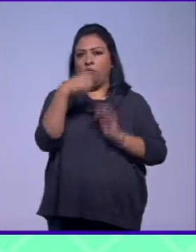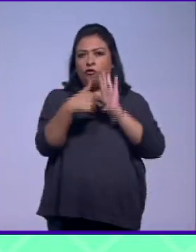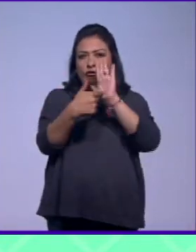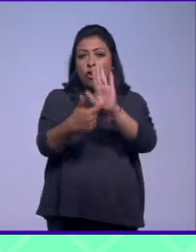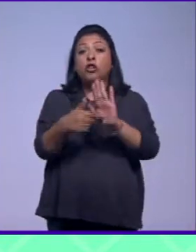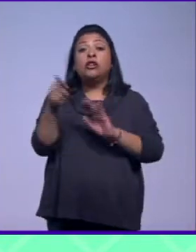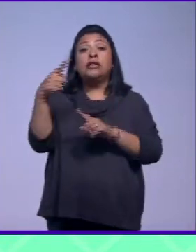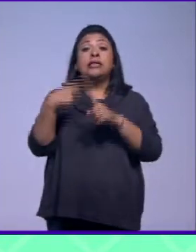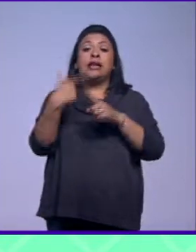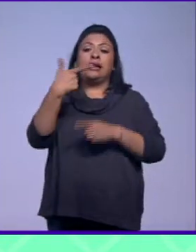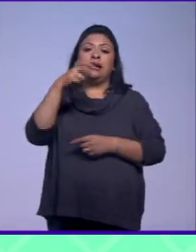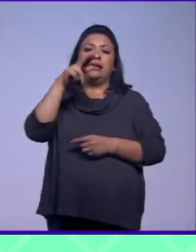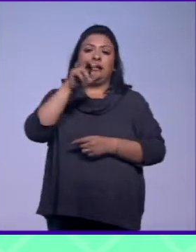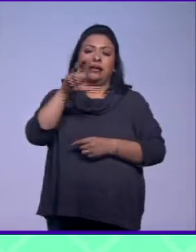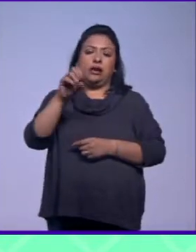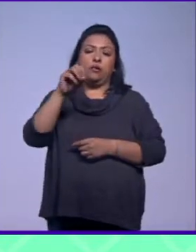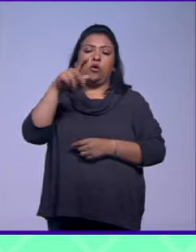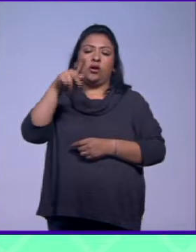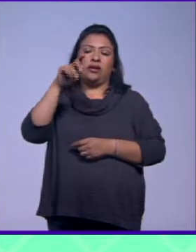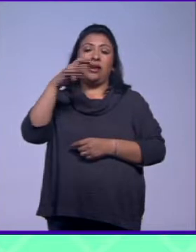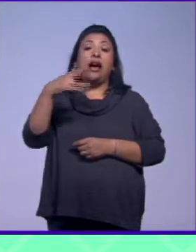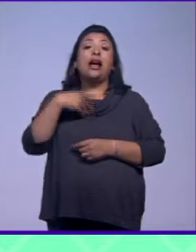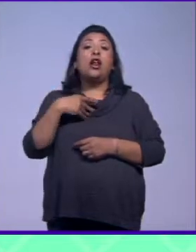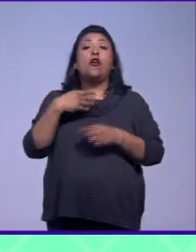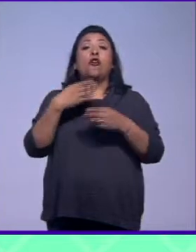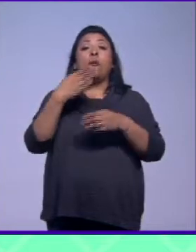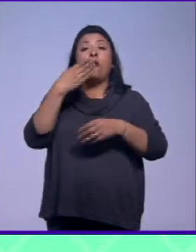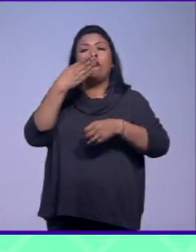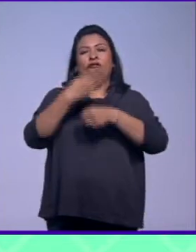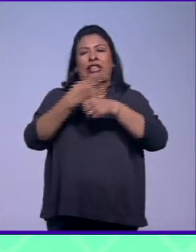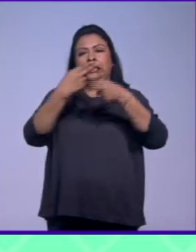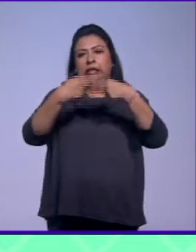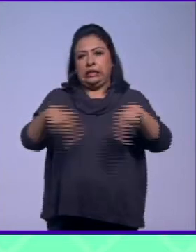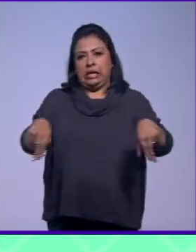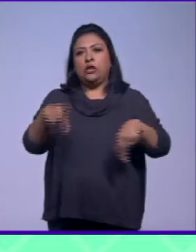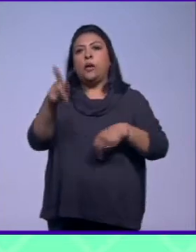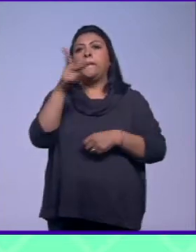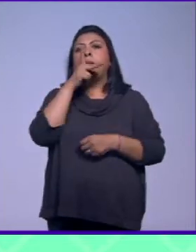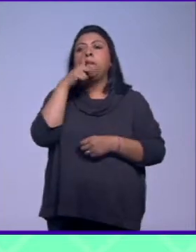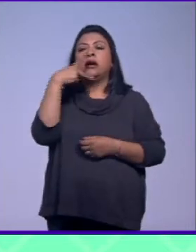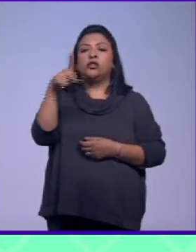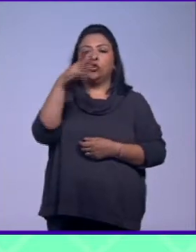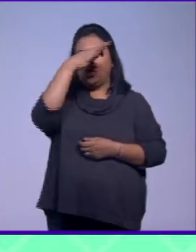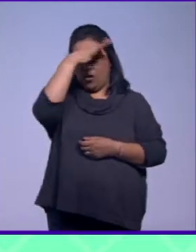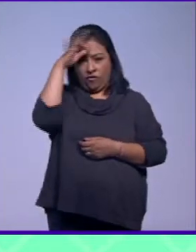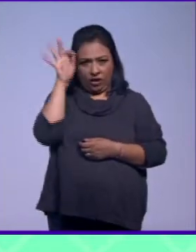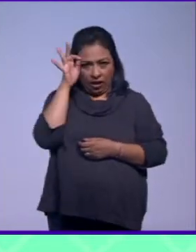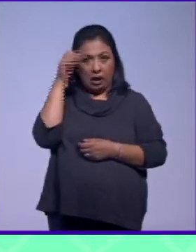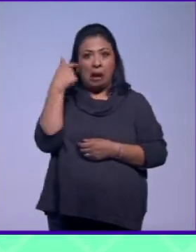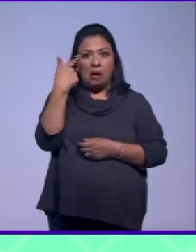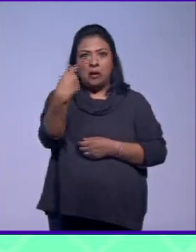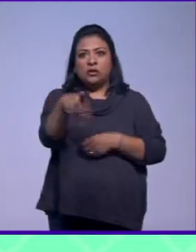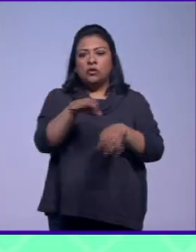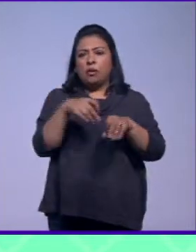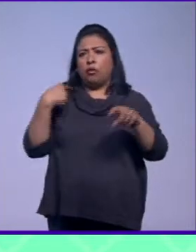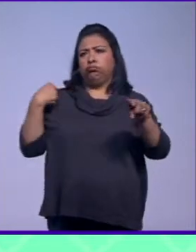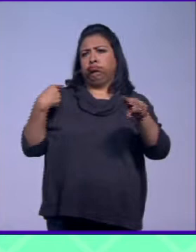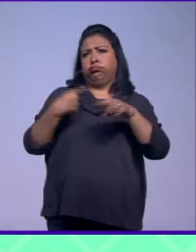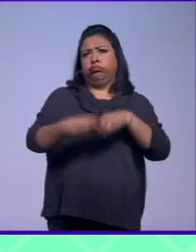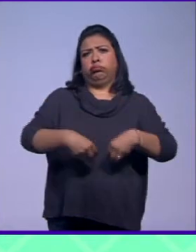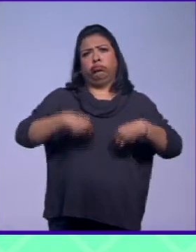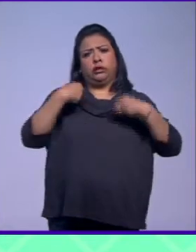fotógrafo guillermo kahlo bisnieto del padre de frida kahlo muestra el trabajo de toda una vida y así lo explican